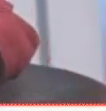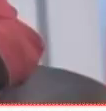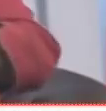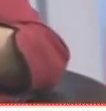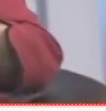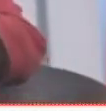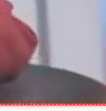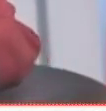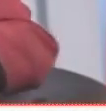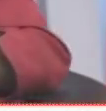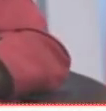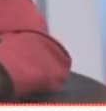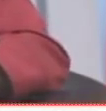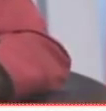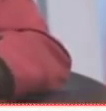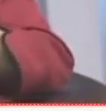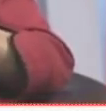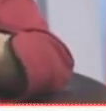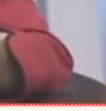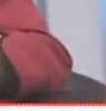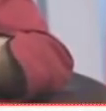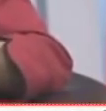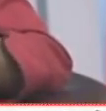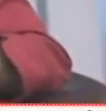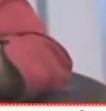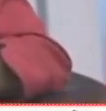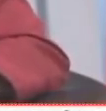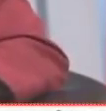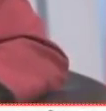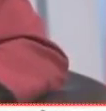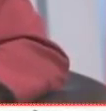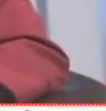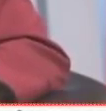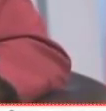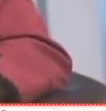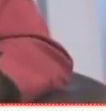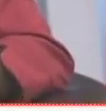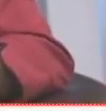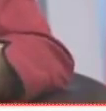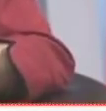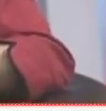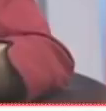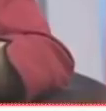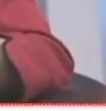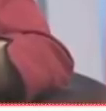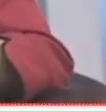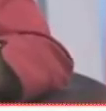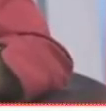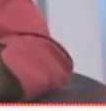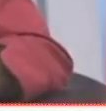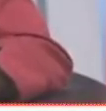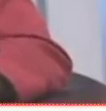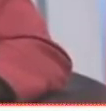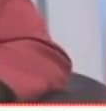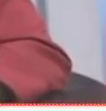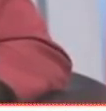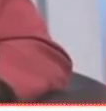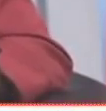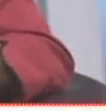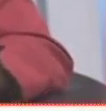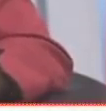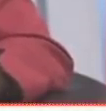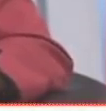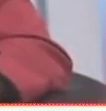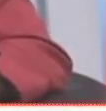oposición. Yo personalmente vi una en Altamira, una manifestación tranquila, pero no fue una gran manifestación que generara desestabilización en el